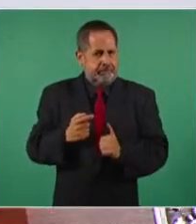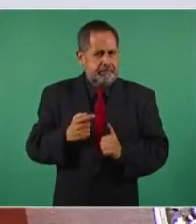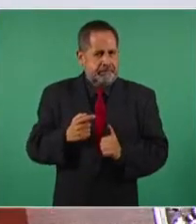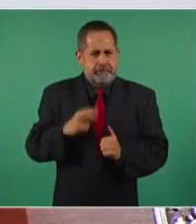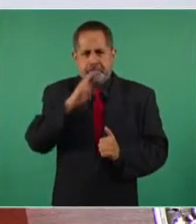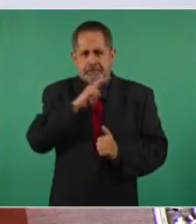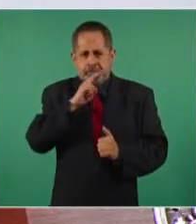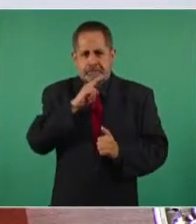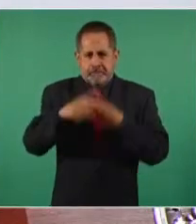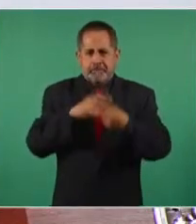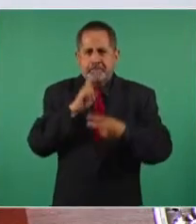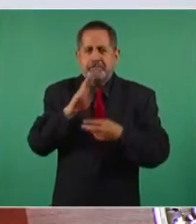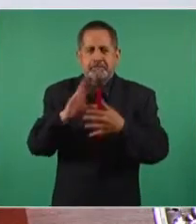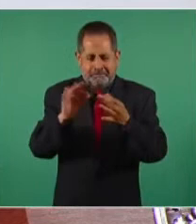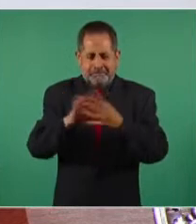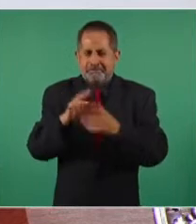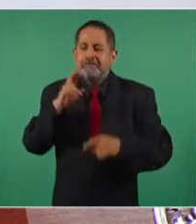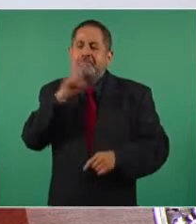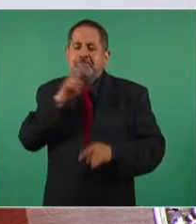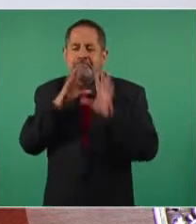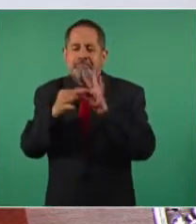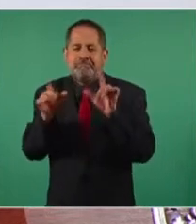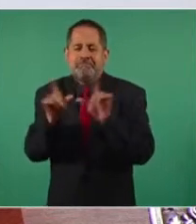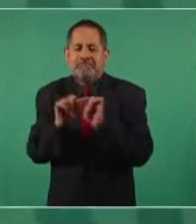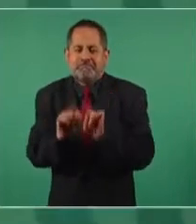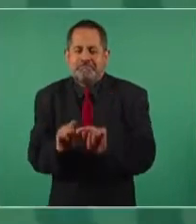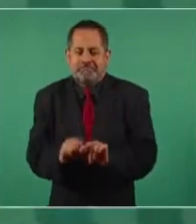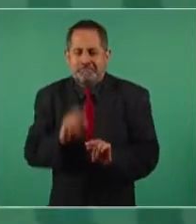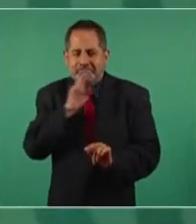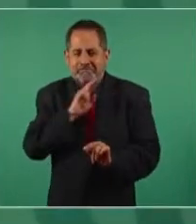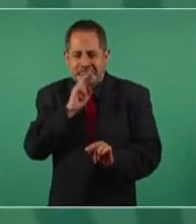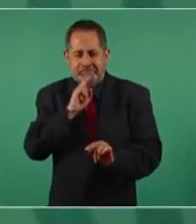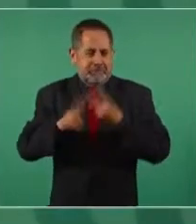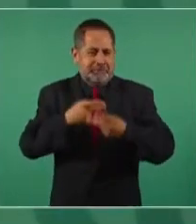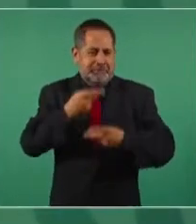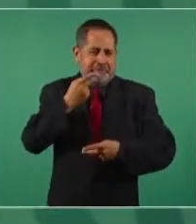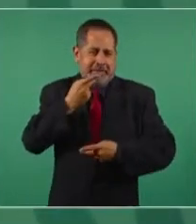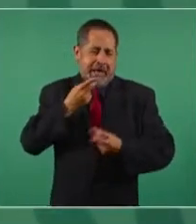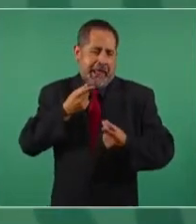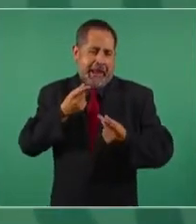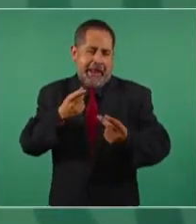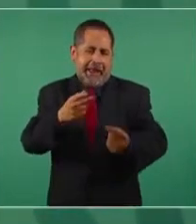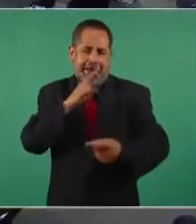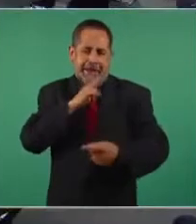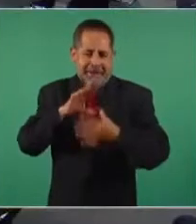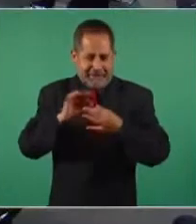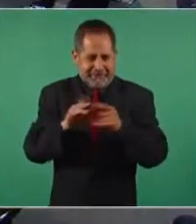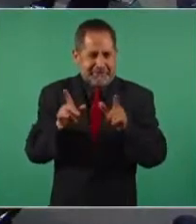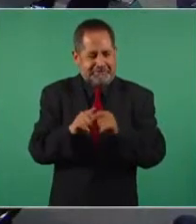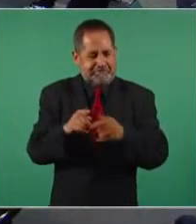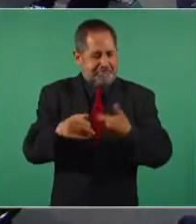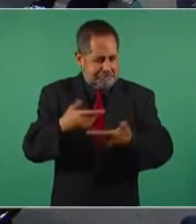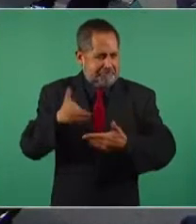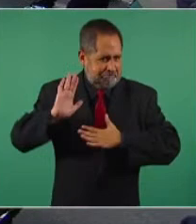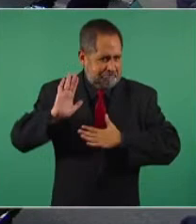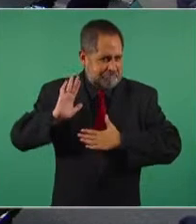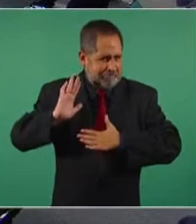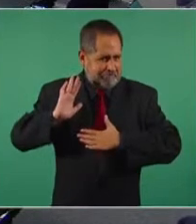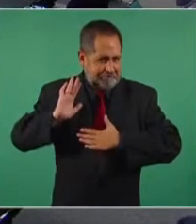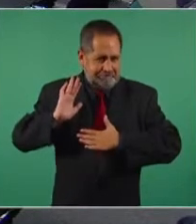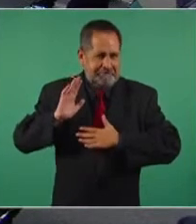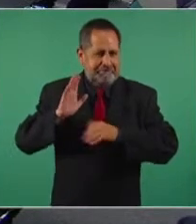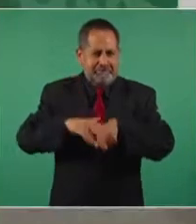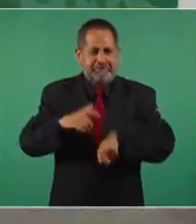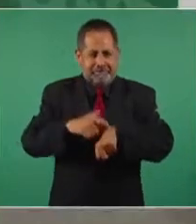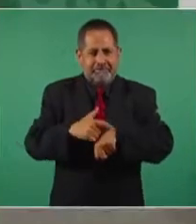rápido y que voy a hablar de corrido y así nos va